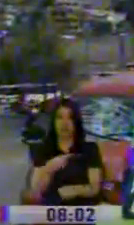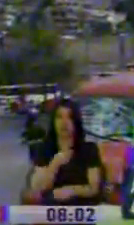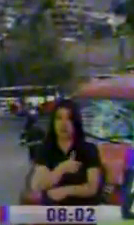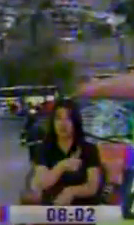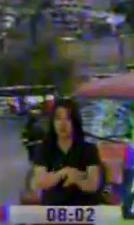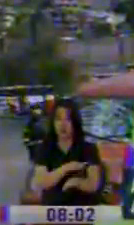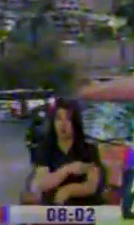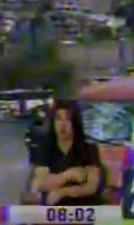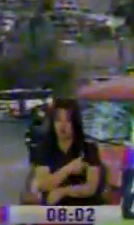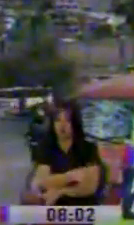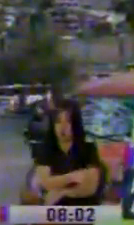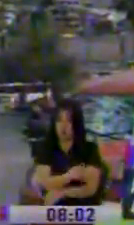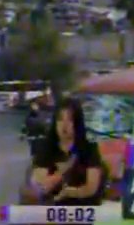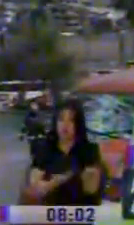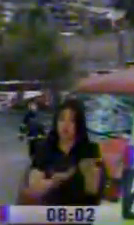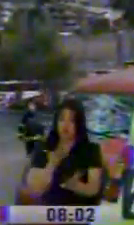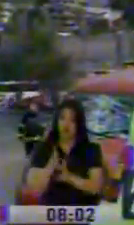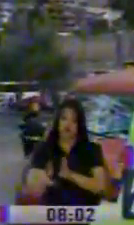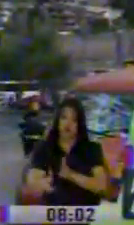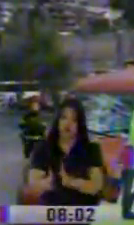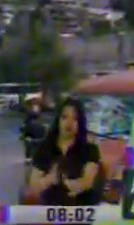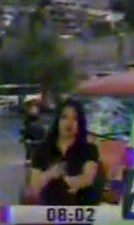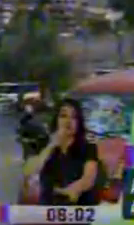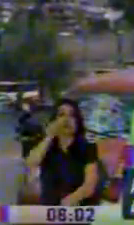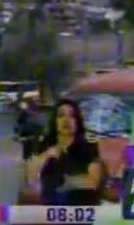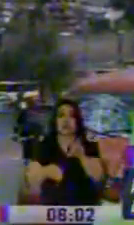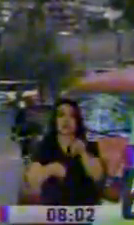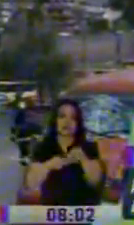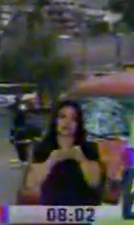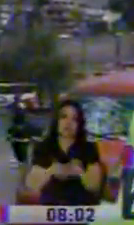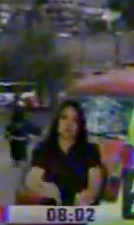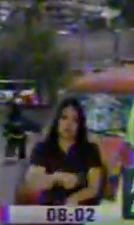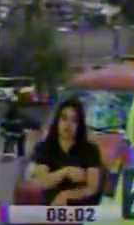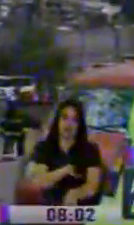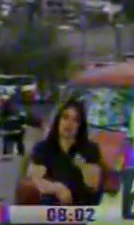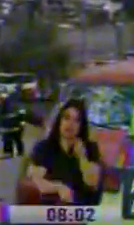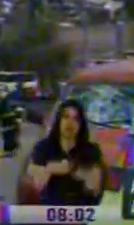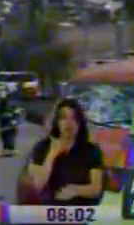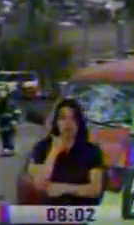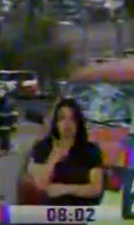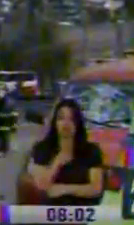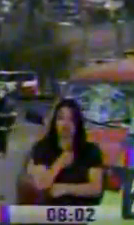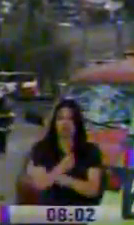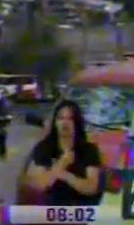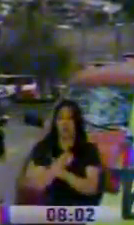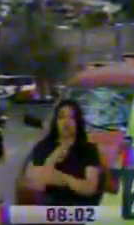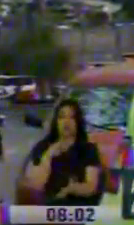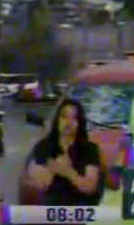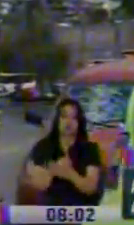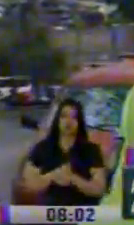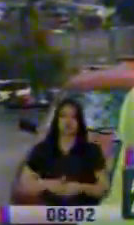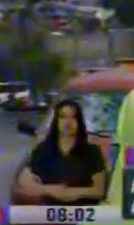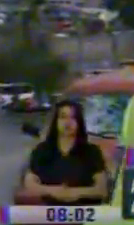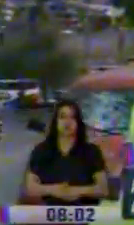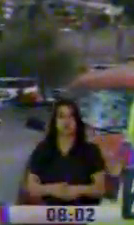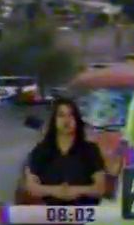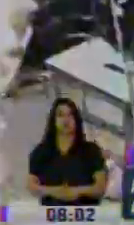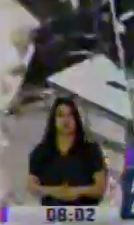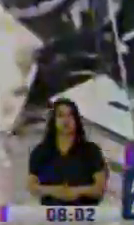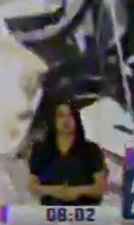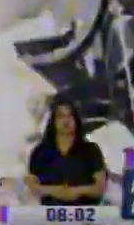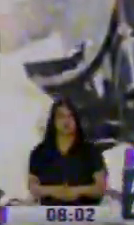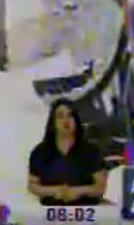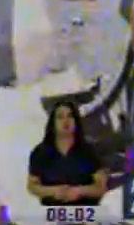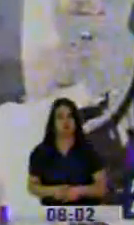que el vehículo pasó, lastimosamente perdió los frenos y eso motivó a que se produzca la colisión.